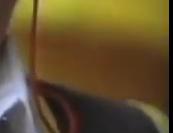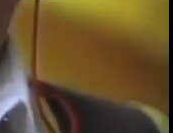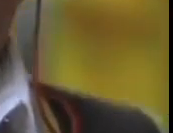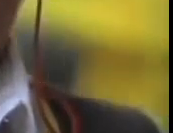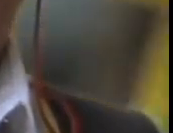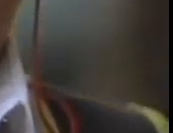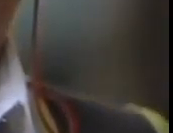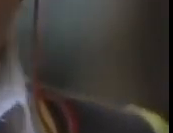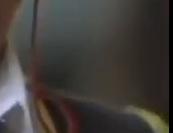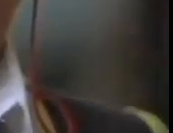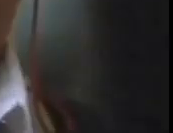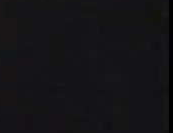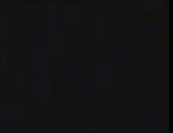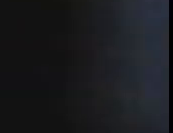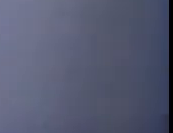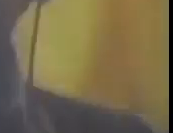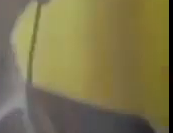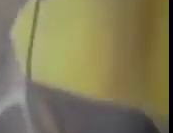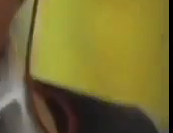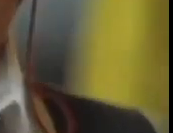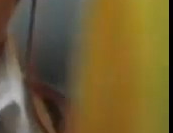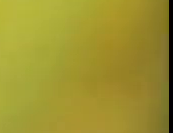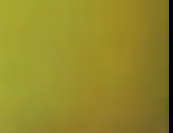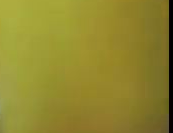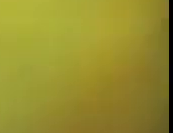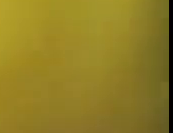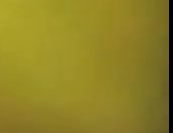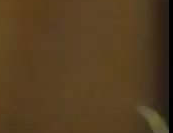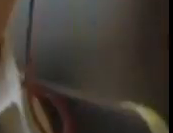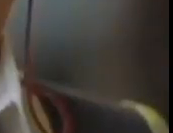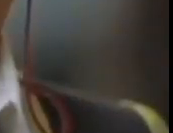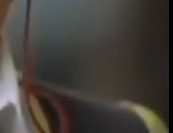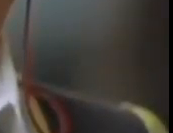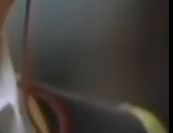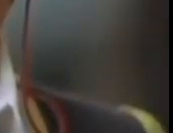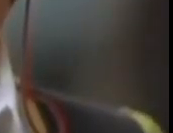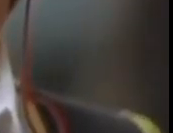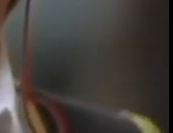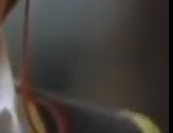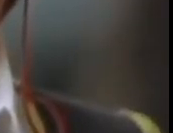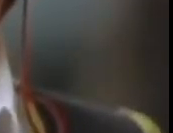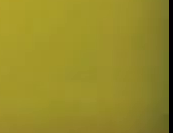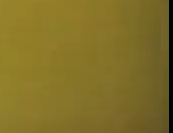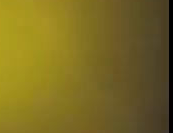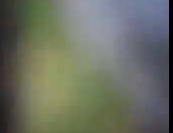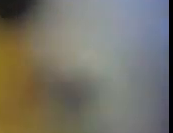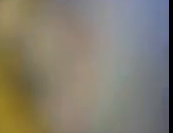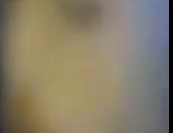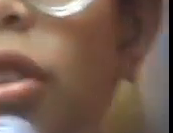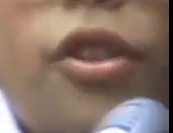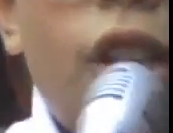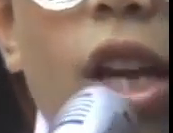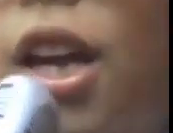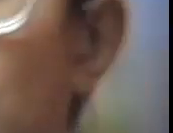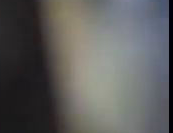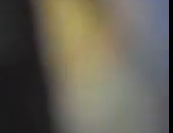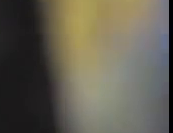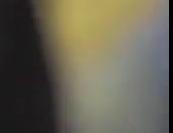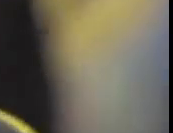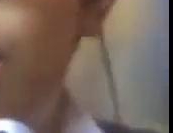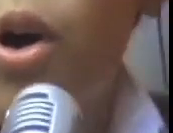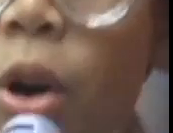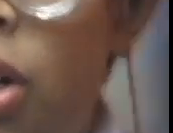El lente indagador y sensible del director de fotografía Gustavo Brenes complementa la idea del cineasta Ureña al enfocar,